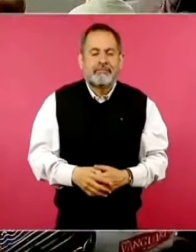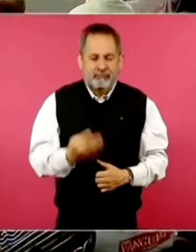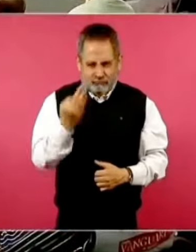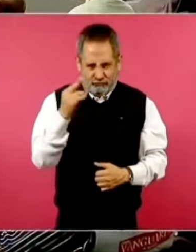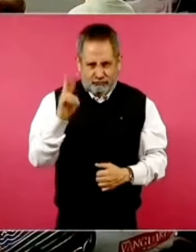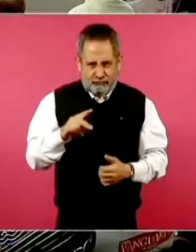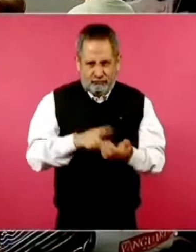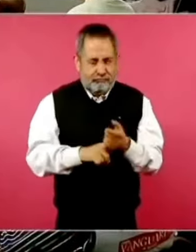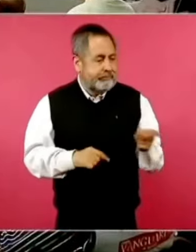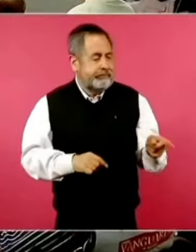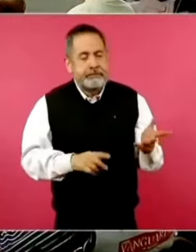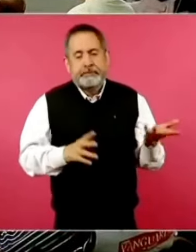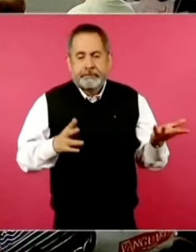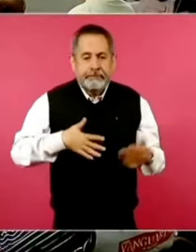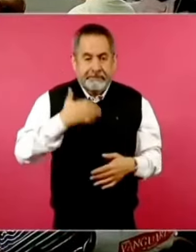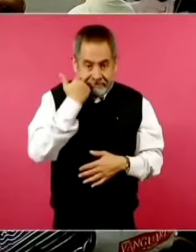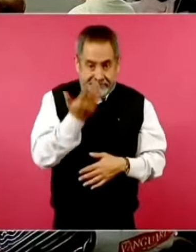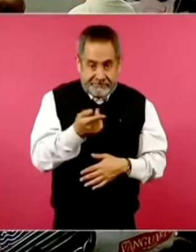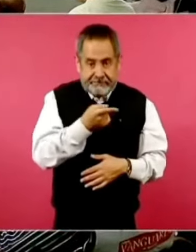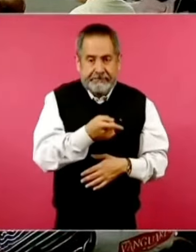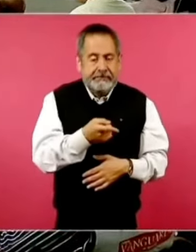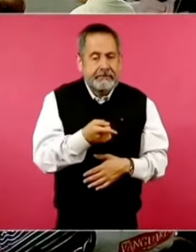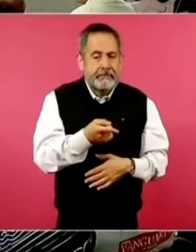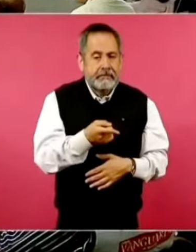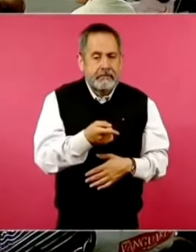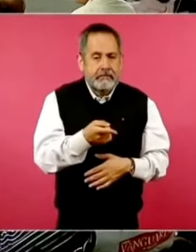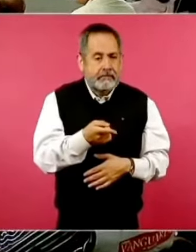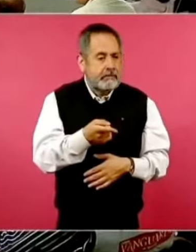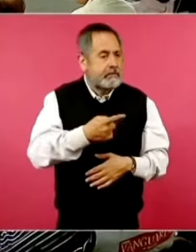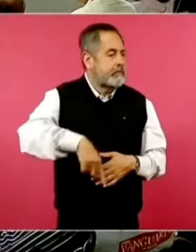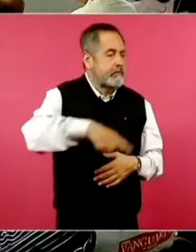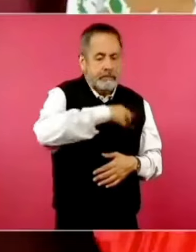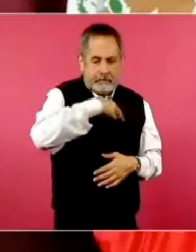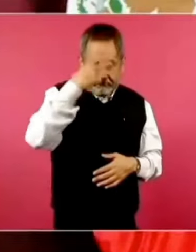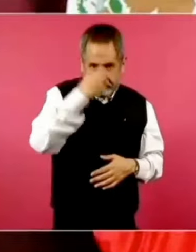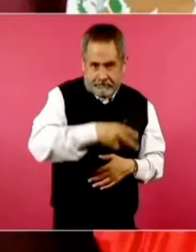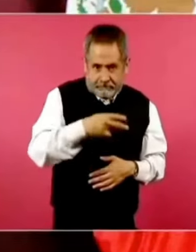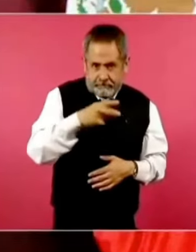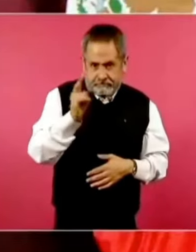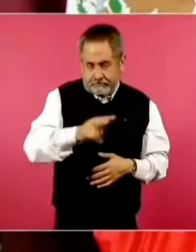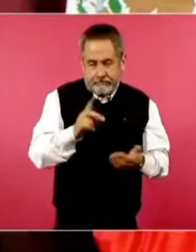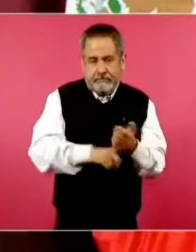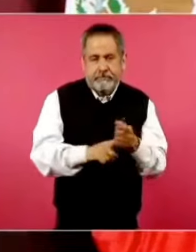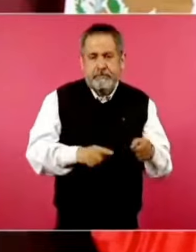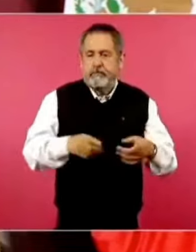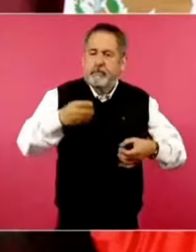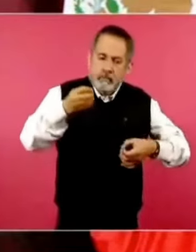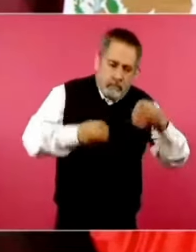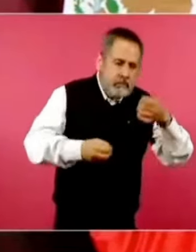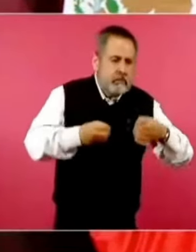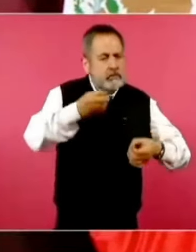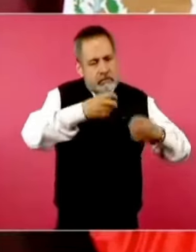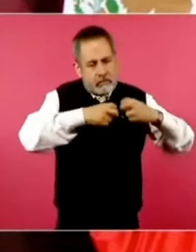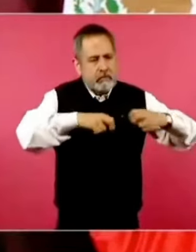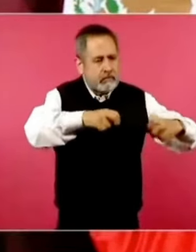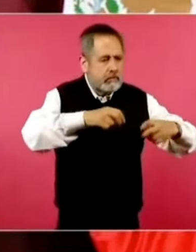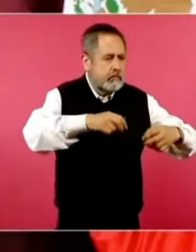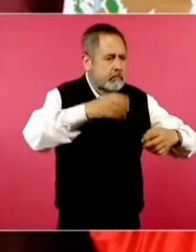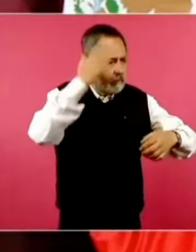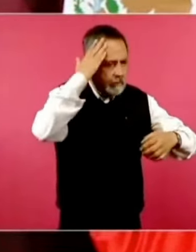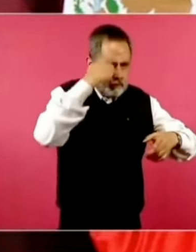Entonces yo quiero, como todos los mexicanos, que los jueces o los magistrados, los